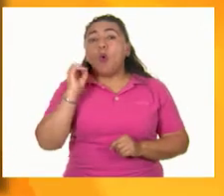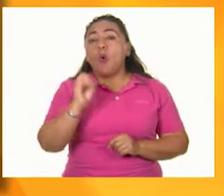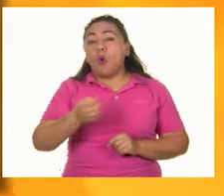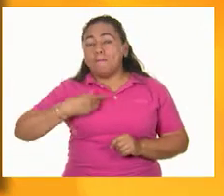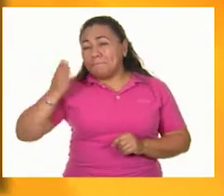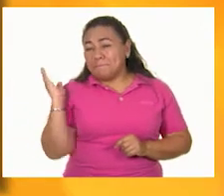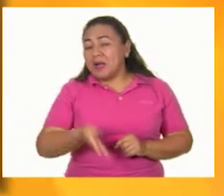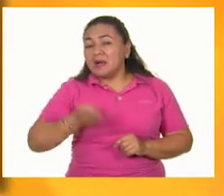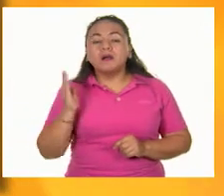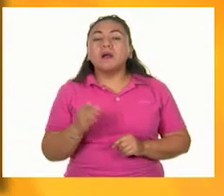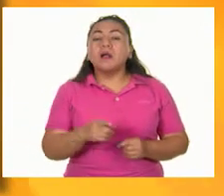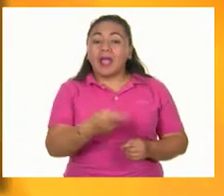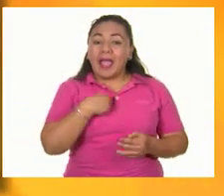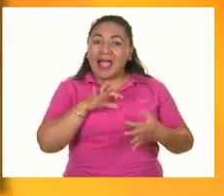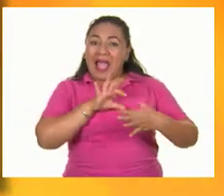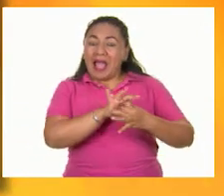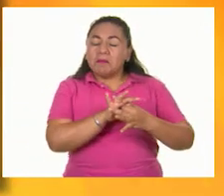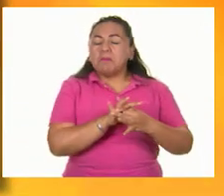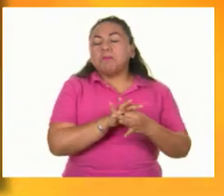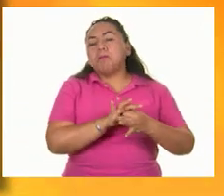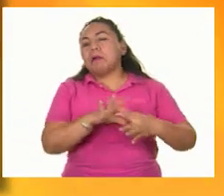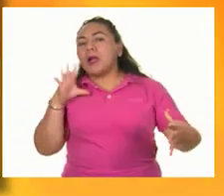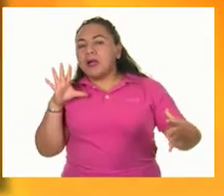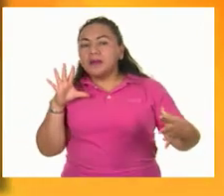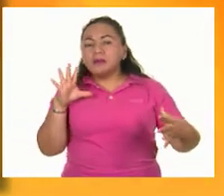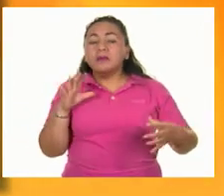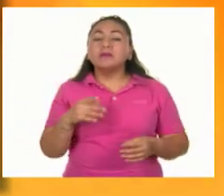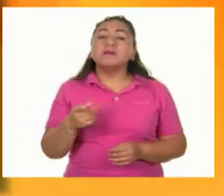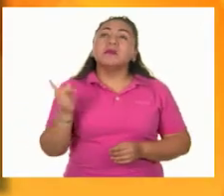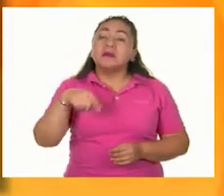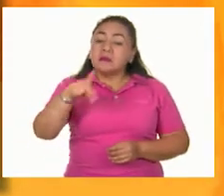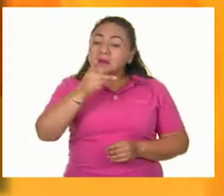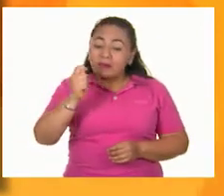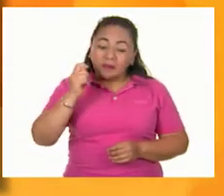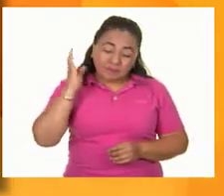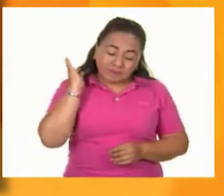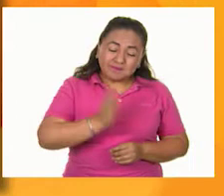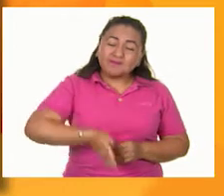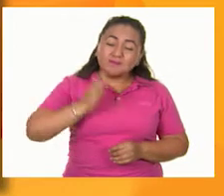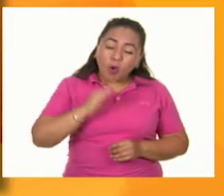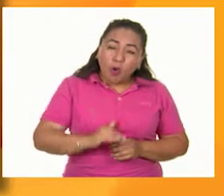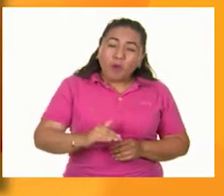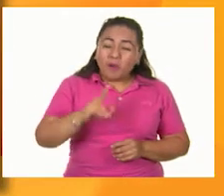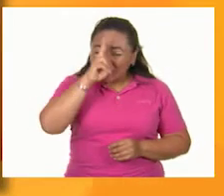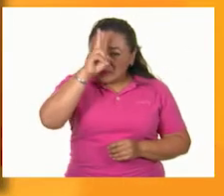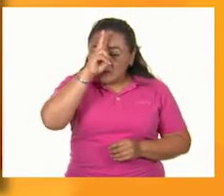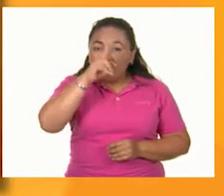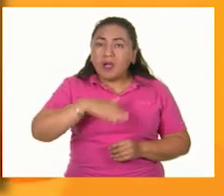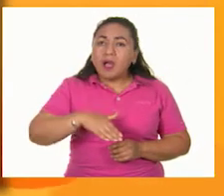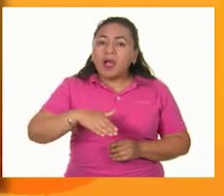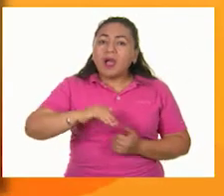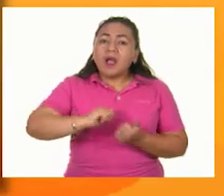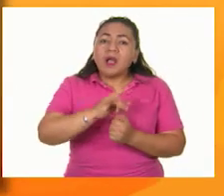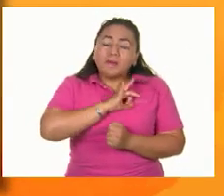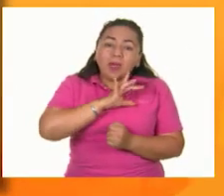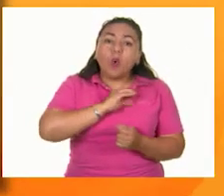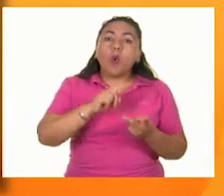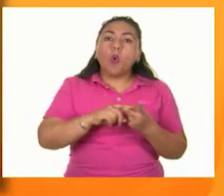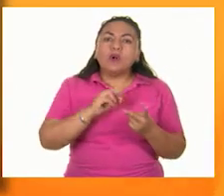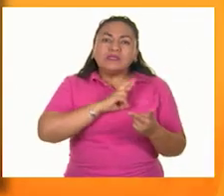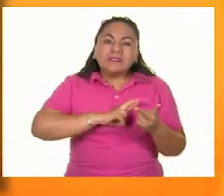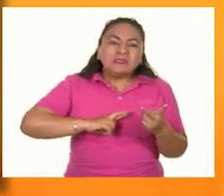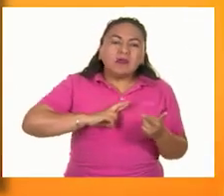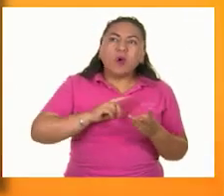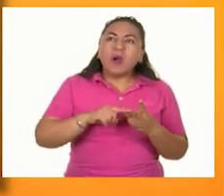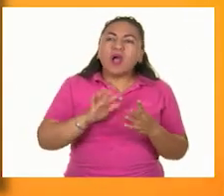el vínculo con tus hijos. Los niños y niñas que son tratados con violencia crecen con miedo o rencor o con ambos.